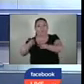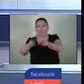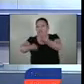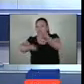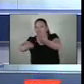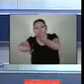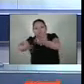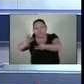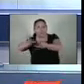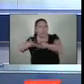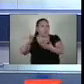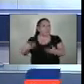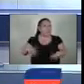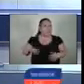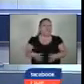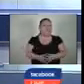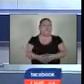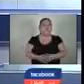nueva ola de violencia.